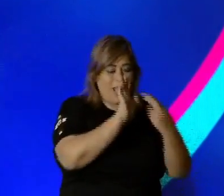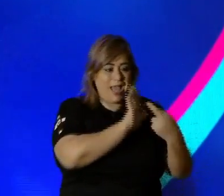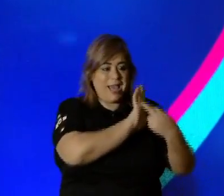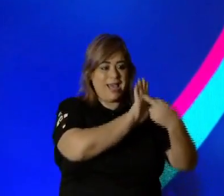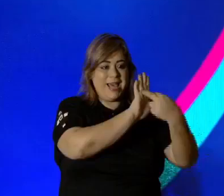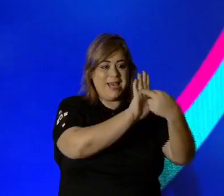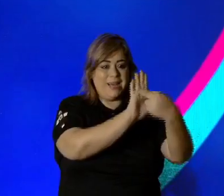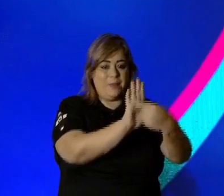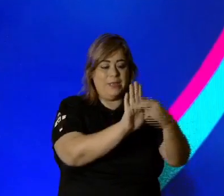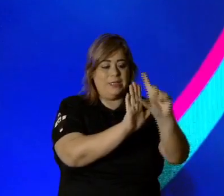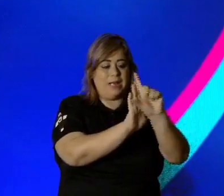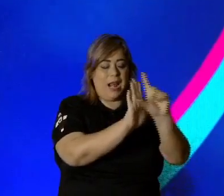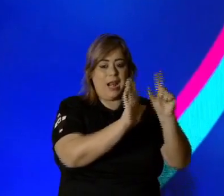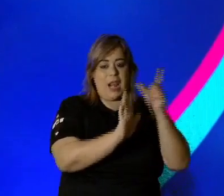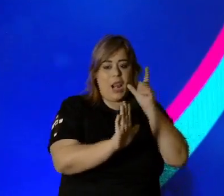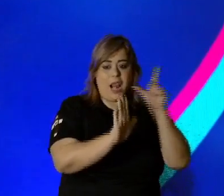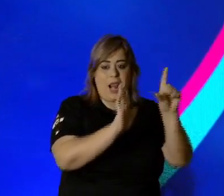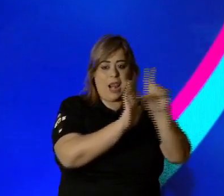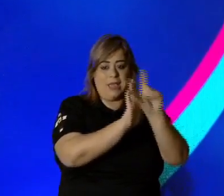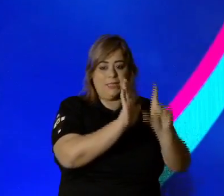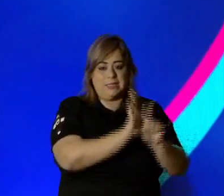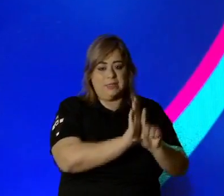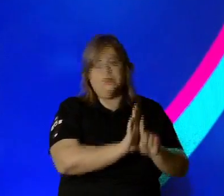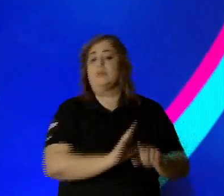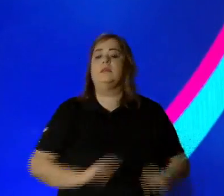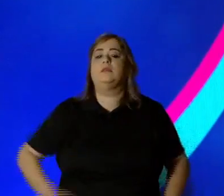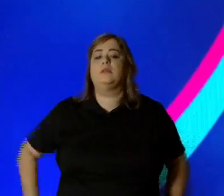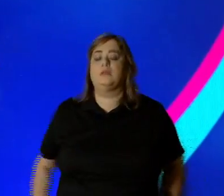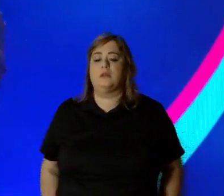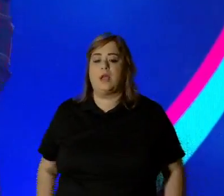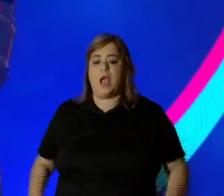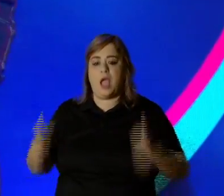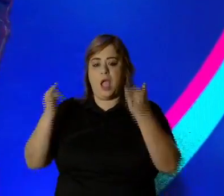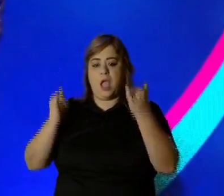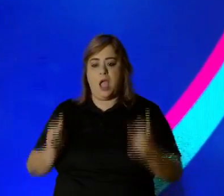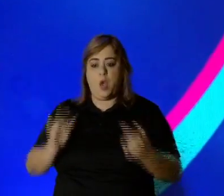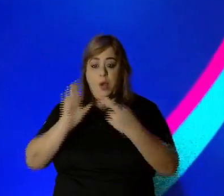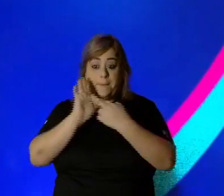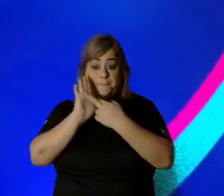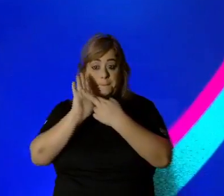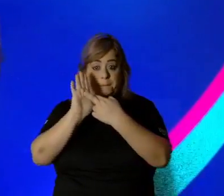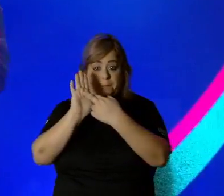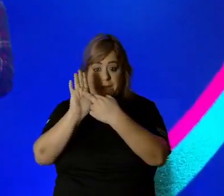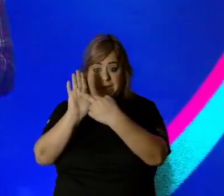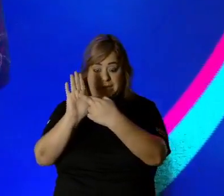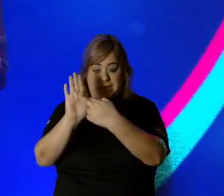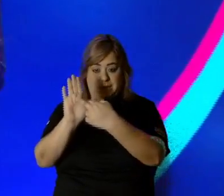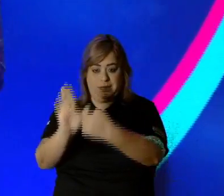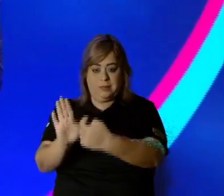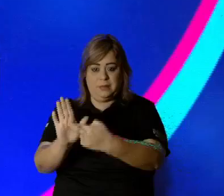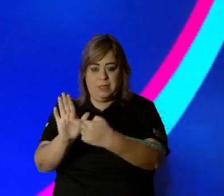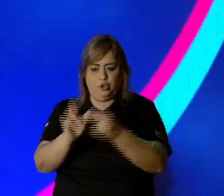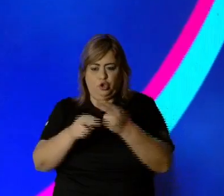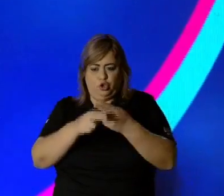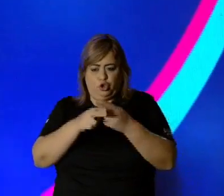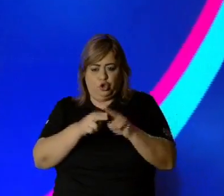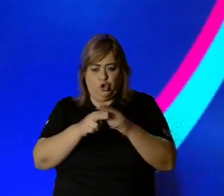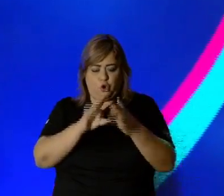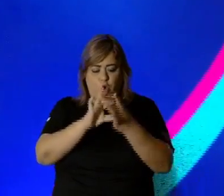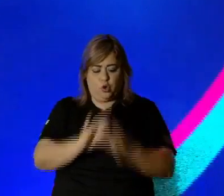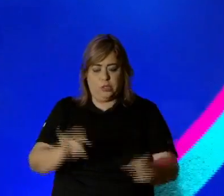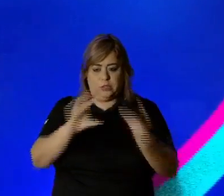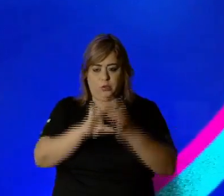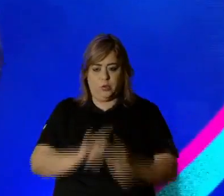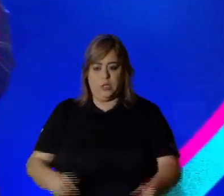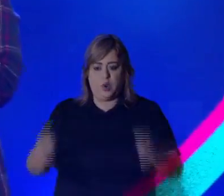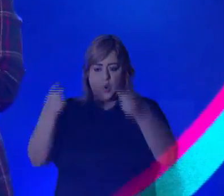Y nosotros desde acá, pues estamos contentos. Pero yo quiero presentarles recuentos rápidamente de lo que pudimos hacer en el